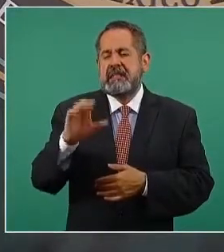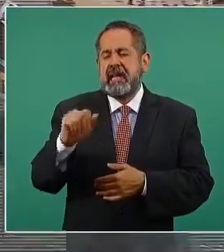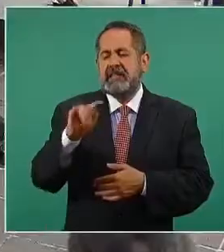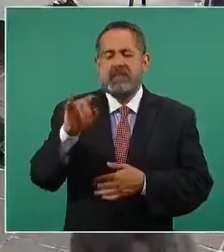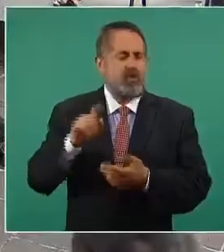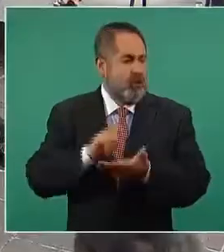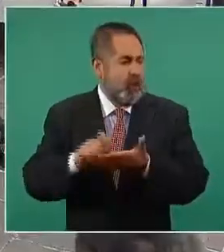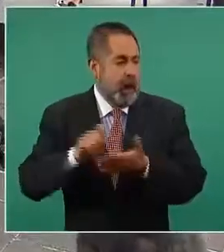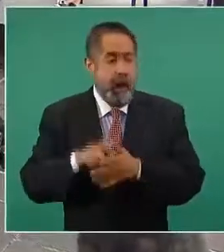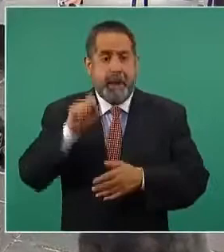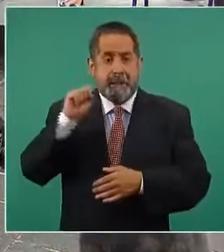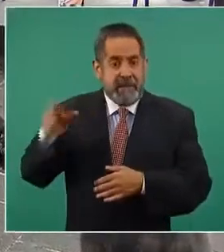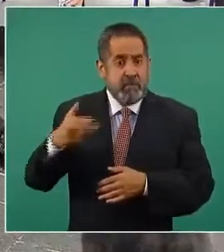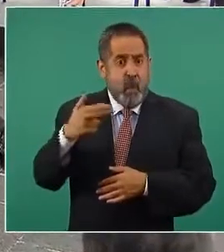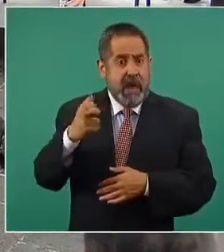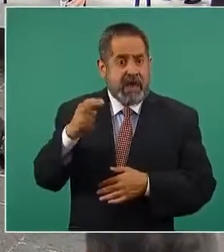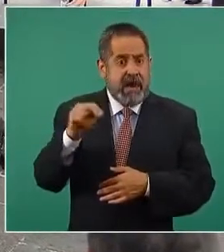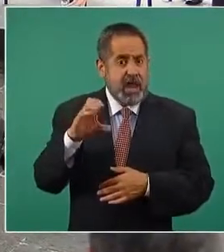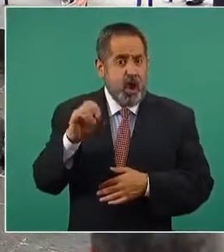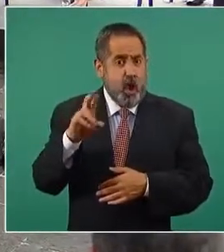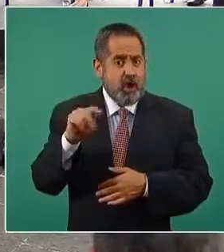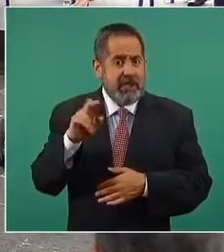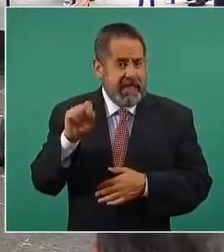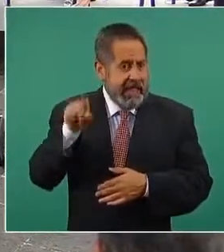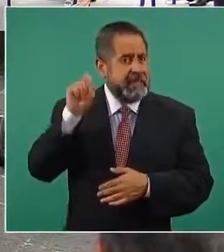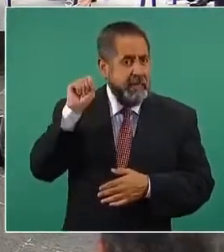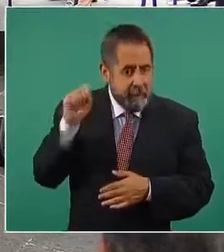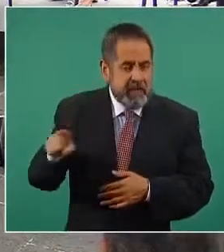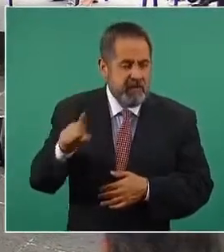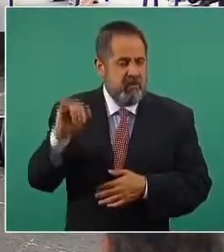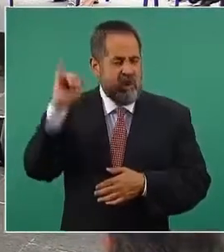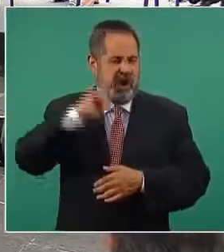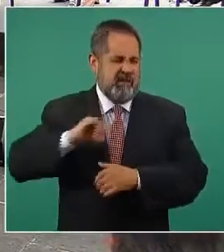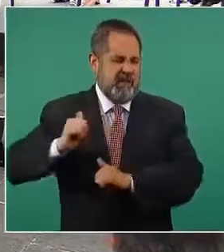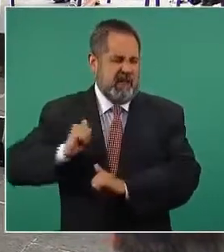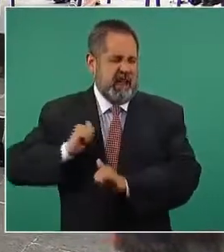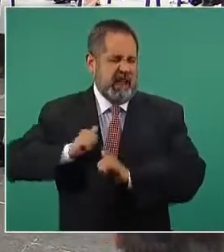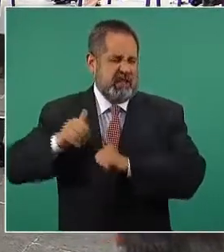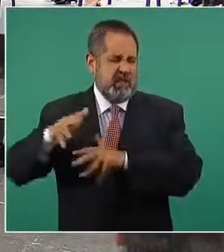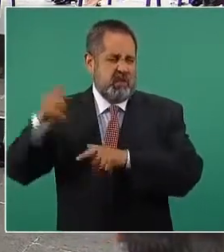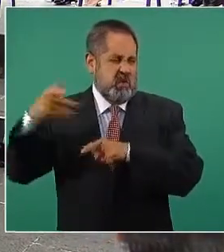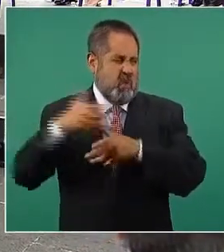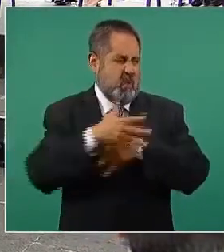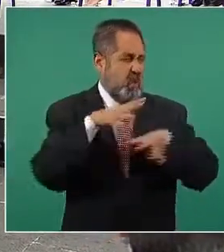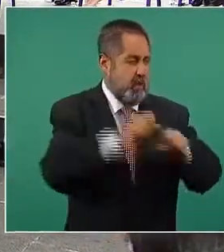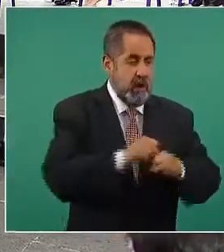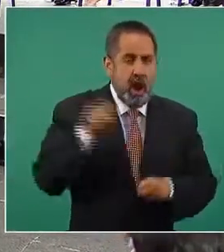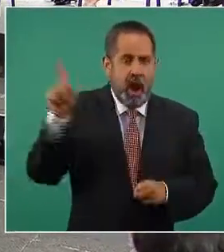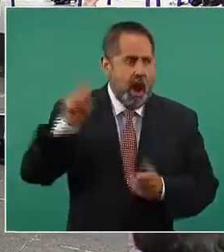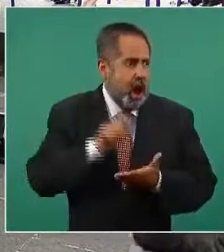del mismo Hernán Cortés, jefe del ejército conquistador.